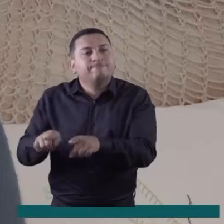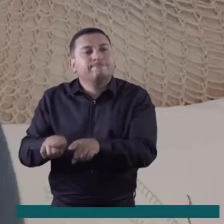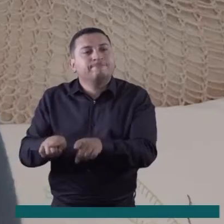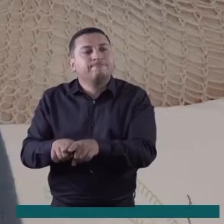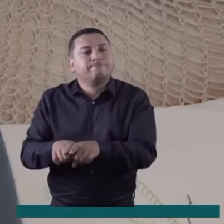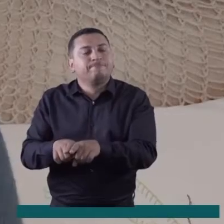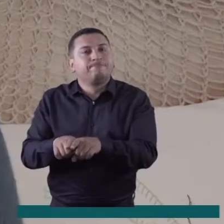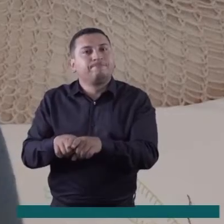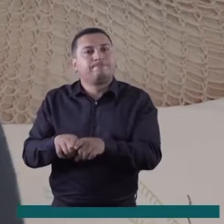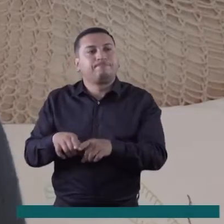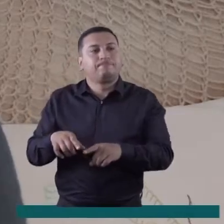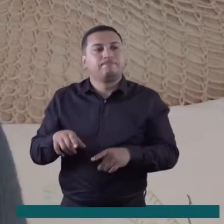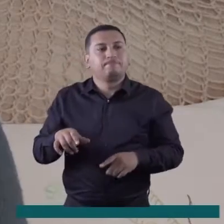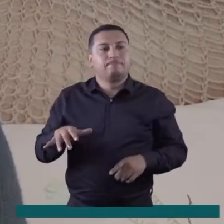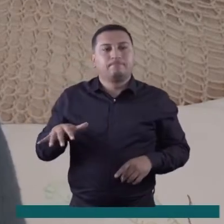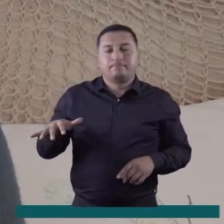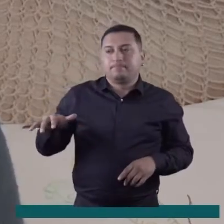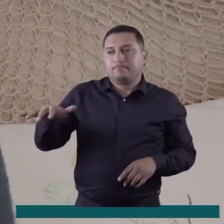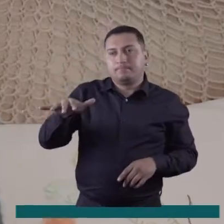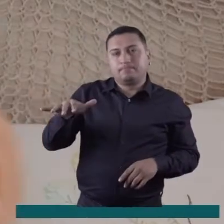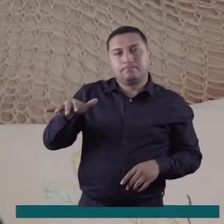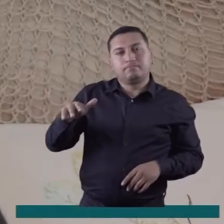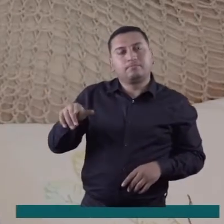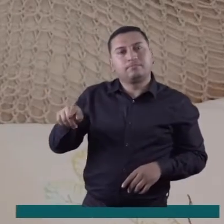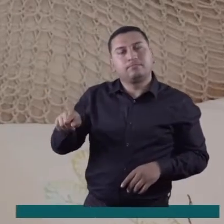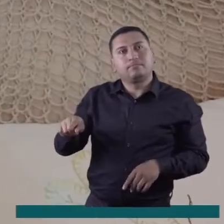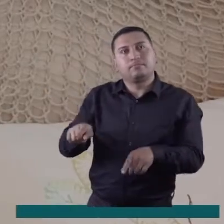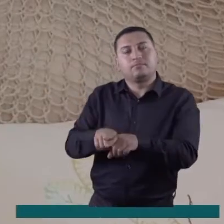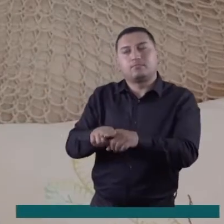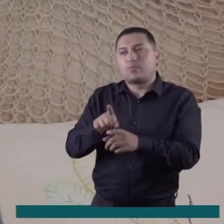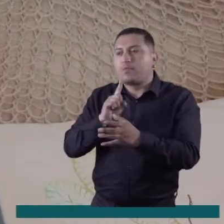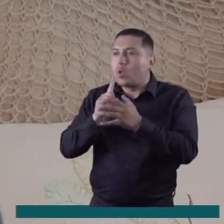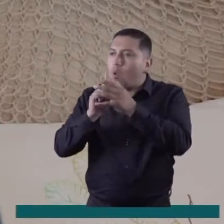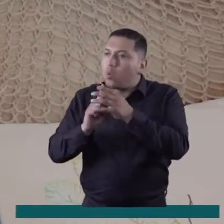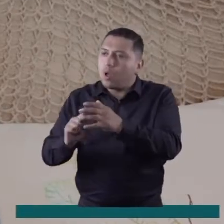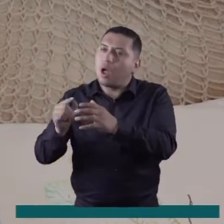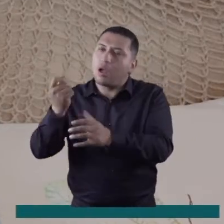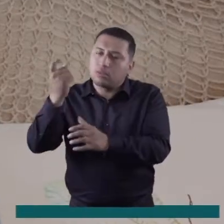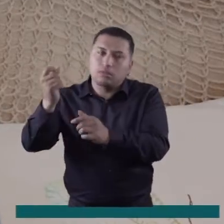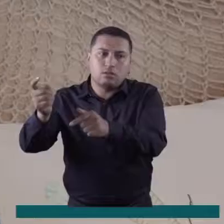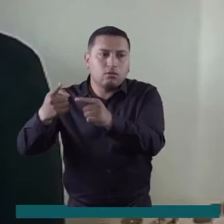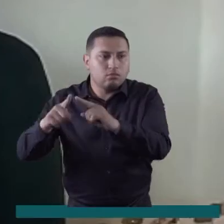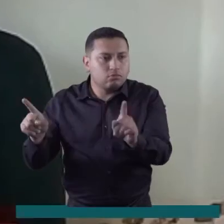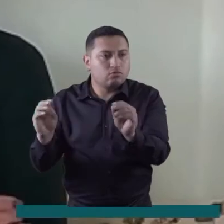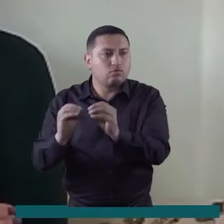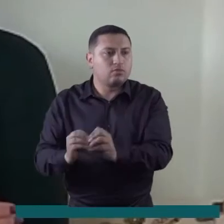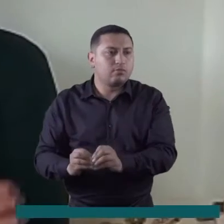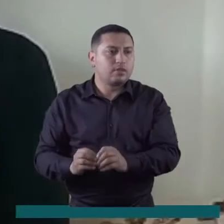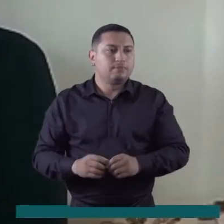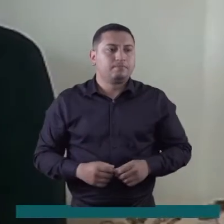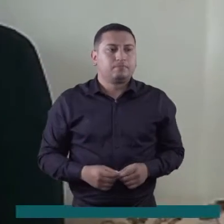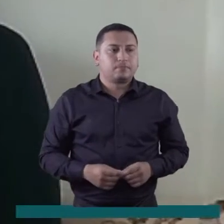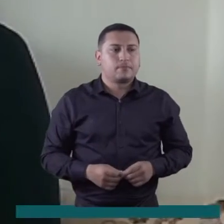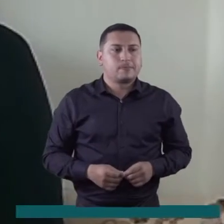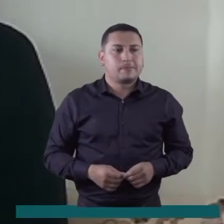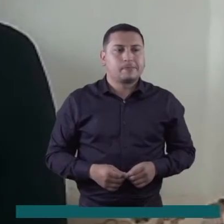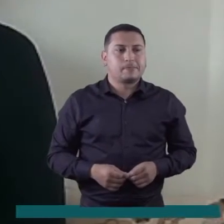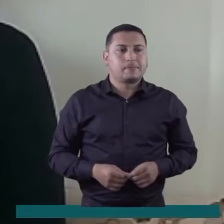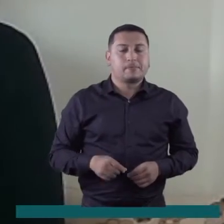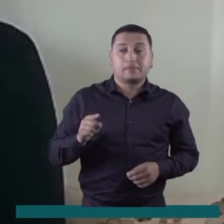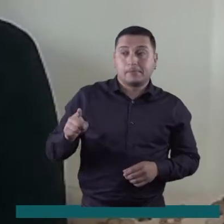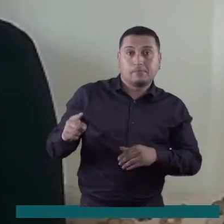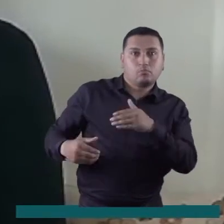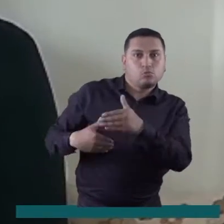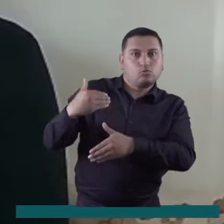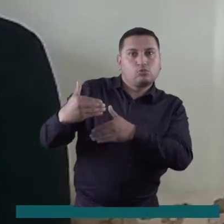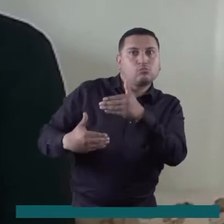ver la magia de la vela desde otro lugar completamente diferente. Es ver el paso a paso